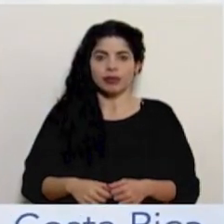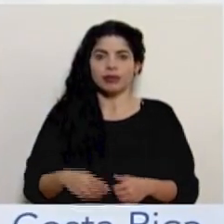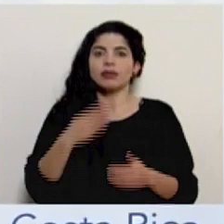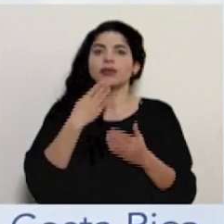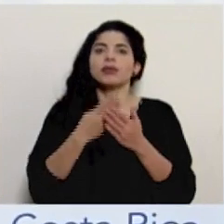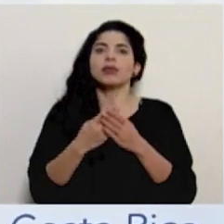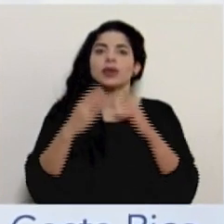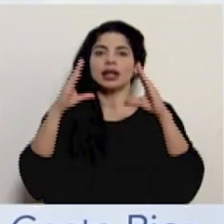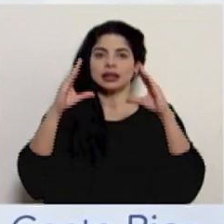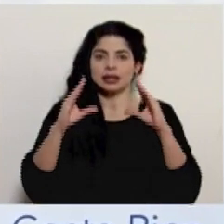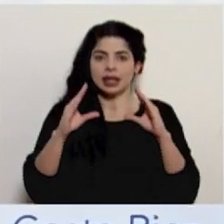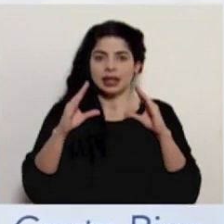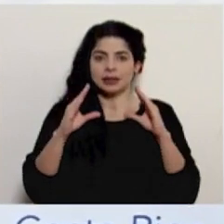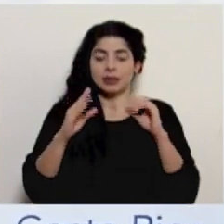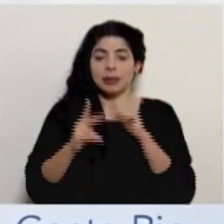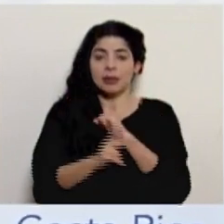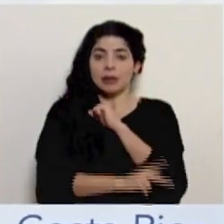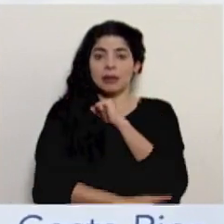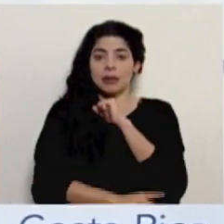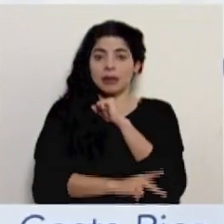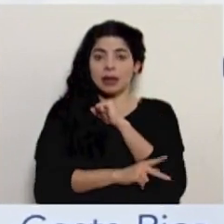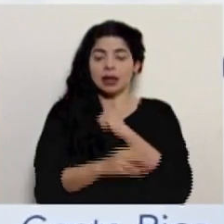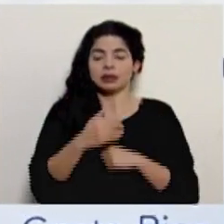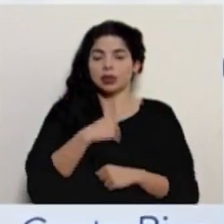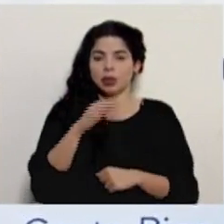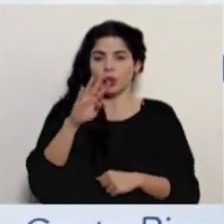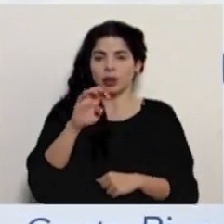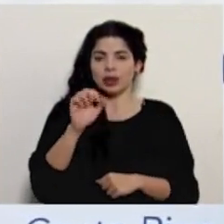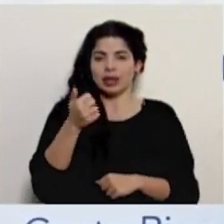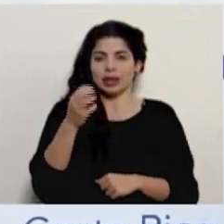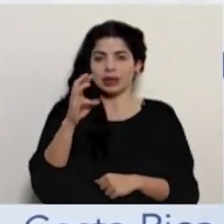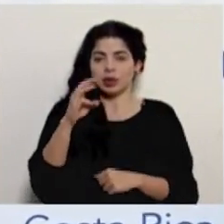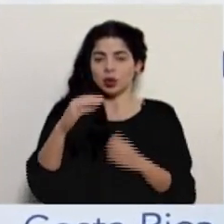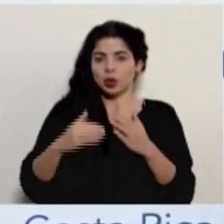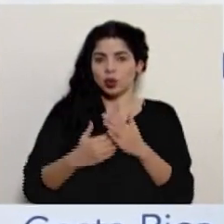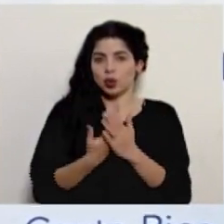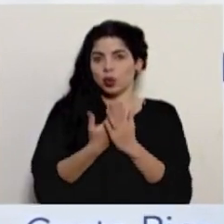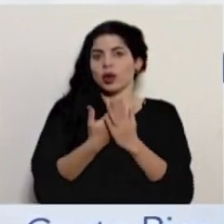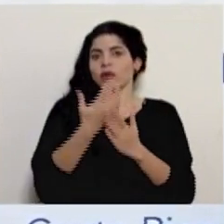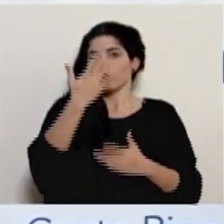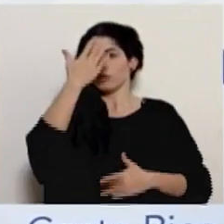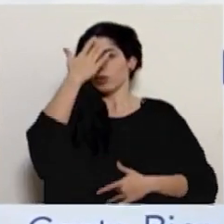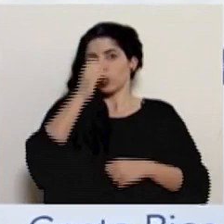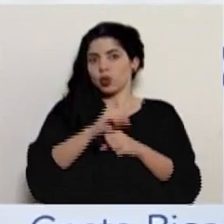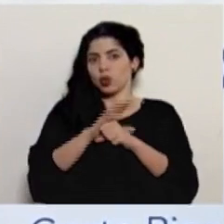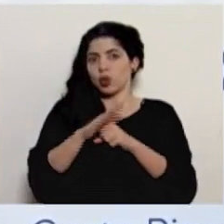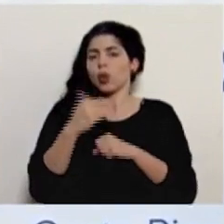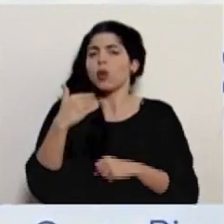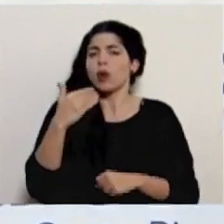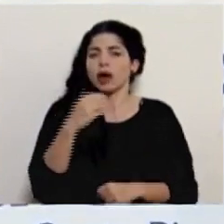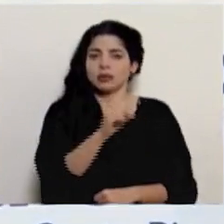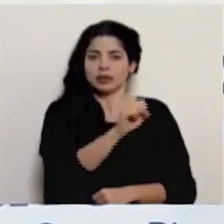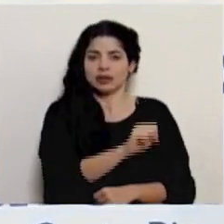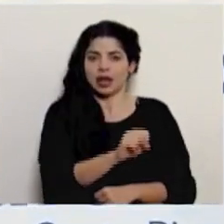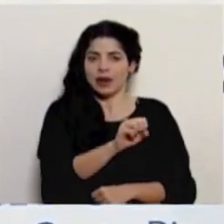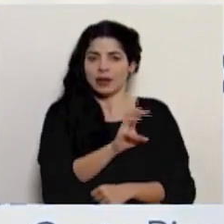Buenas tardes. El país registró 416 casos nuevos de COVID-19 el sábado 6 de marzo,